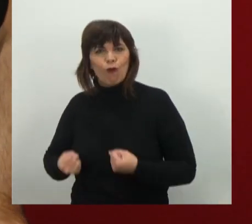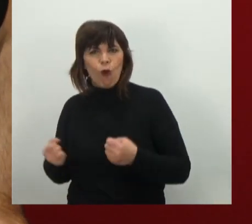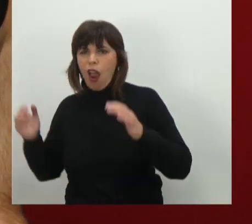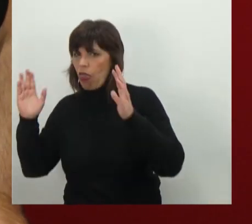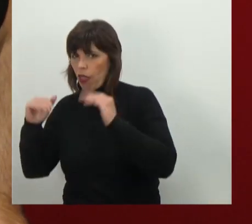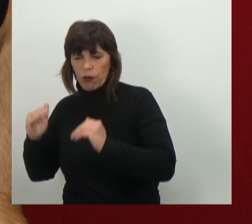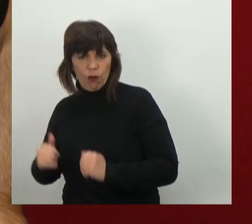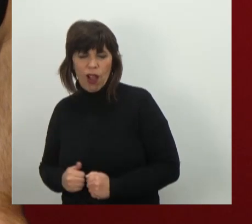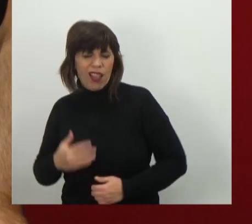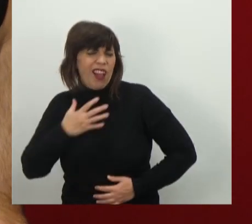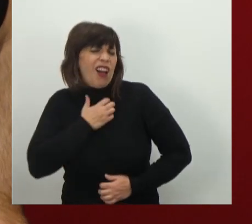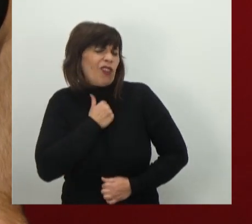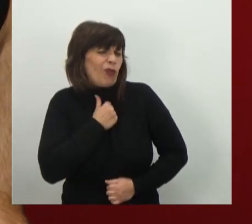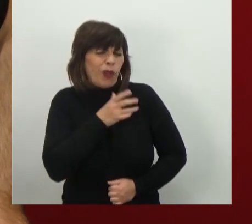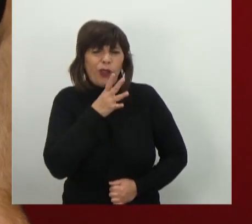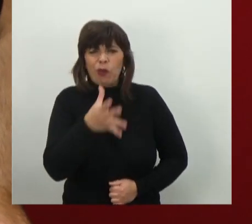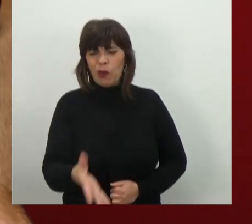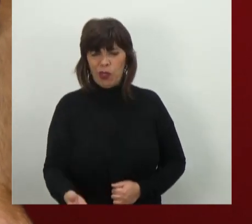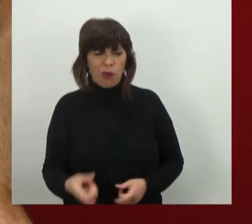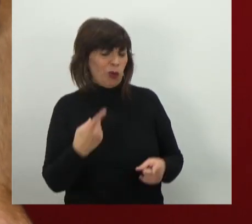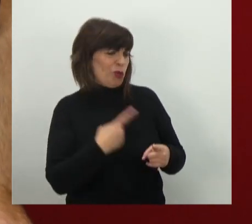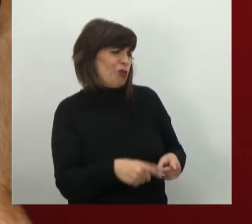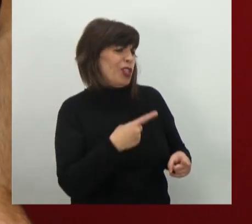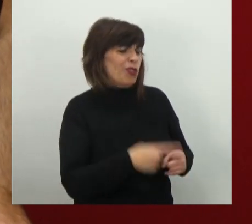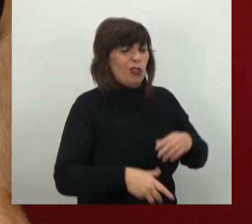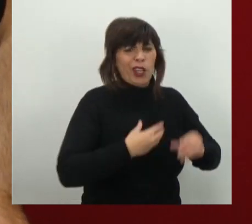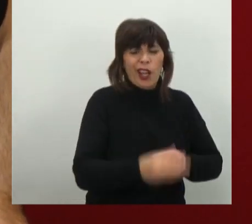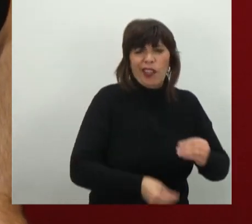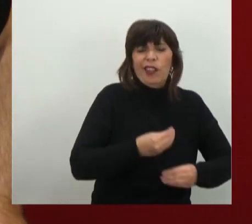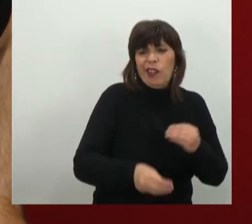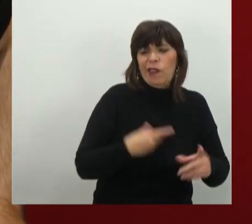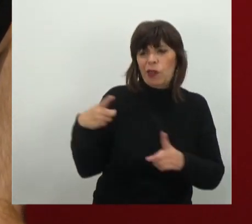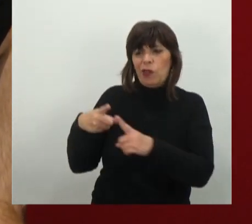Cuando uno está agobiado es porque no sabe por qué hace las cosas.